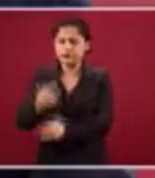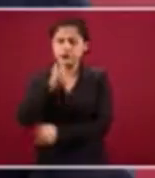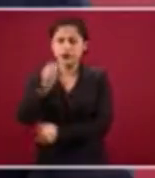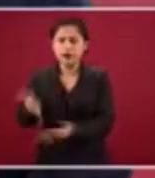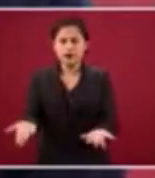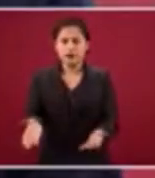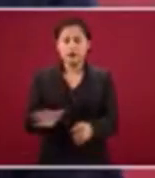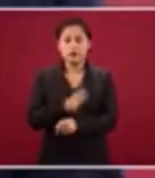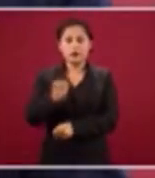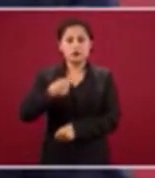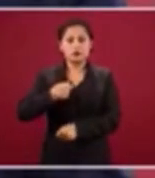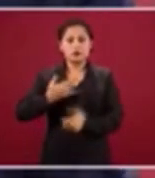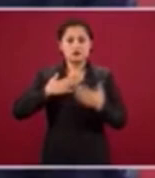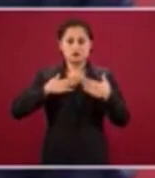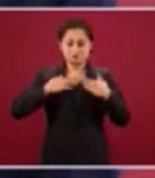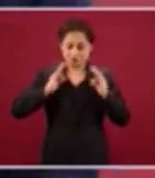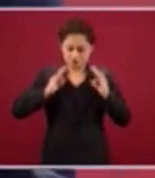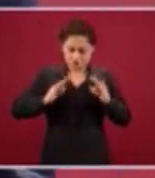Y